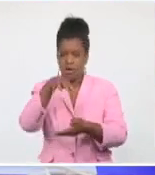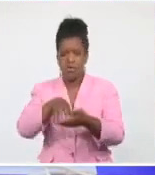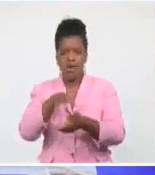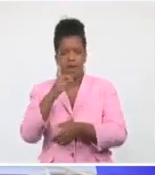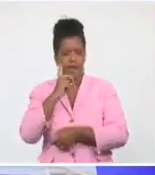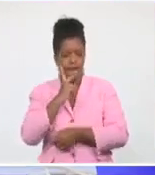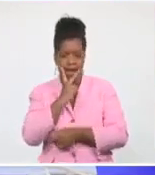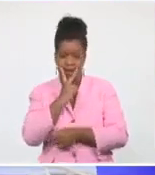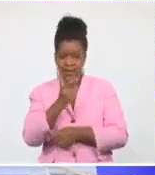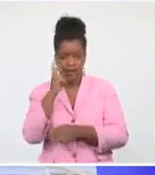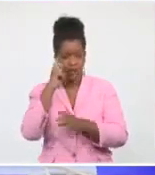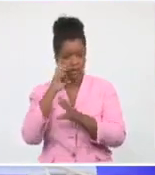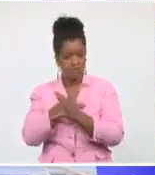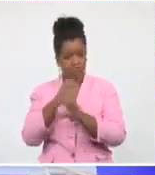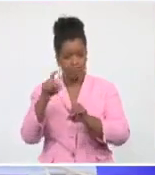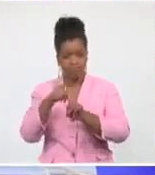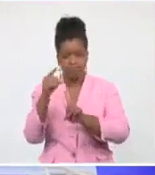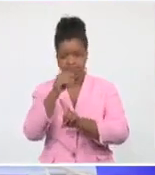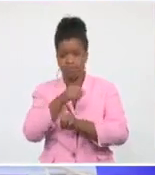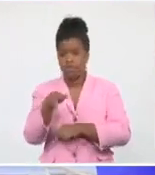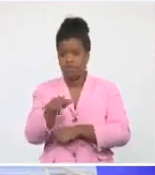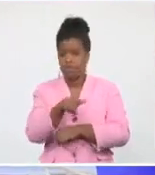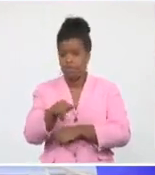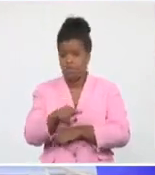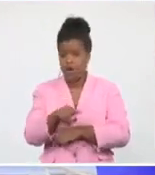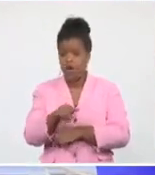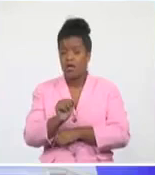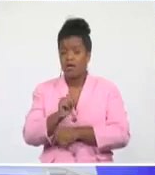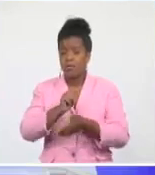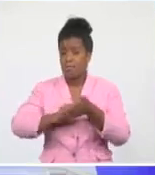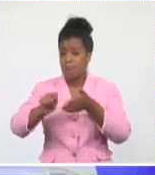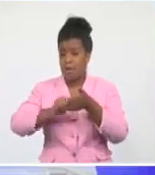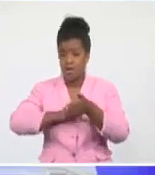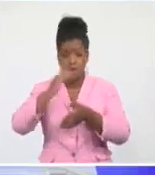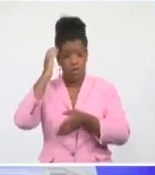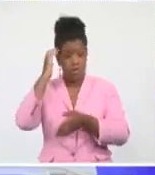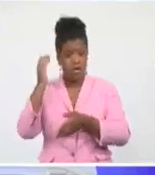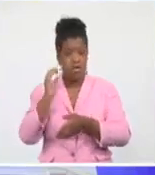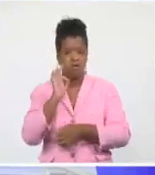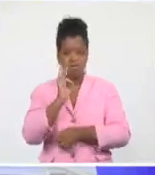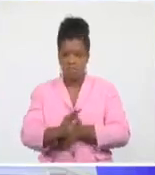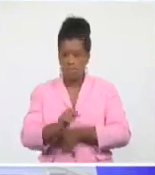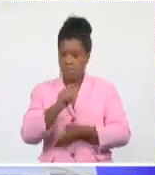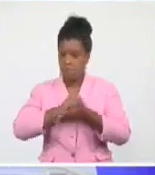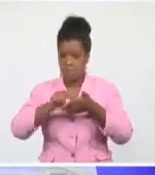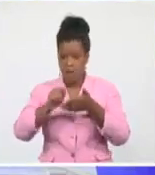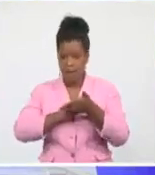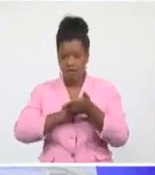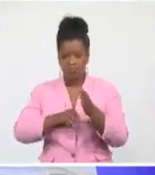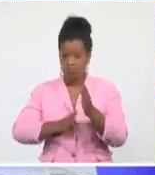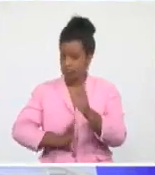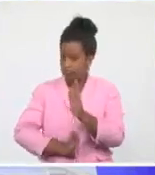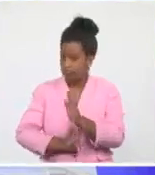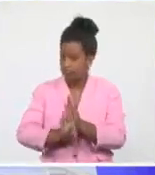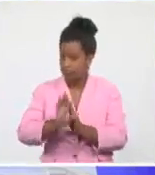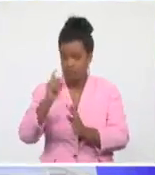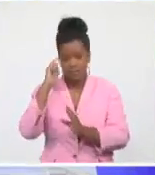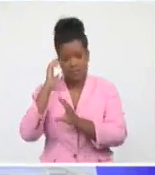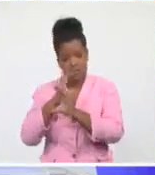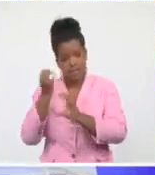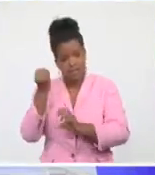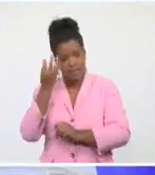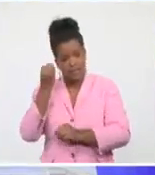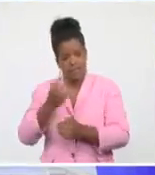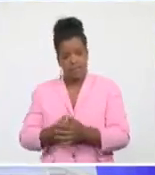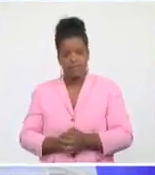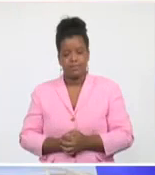vez desarrolla un sistema de gestión de gobierno basado en ciencia e innovación. El gobierno de los